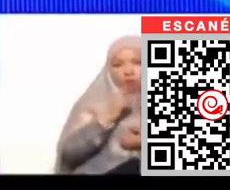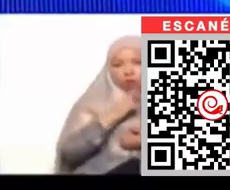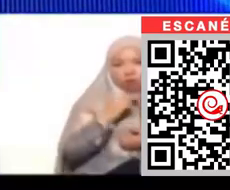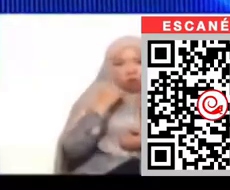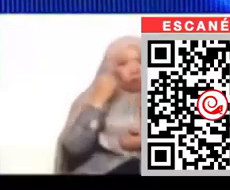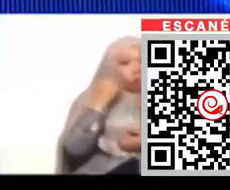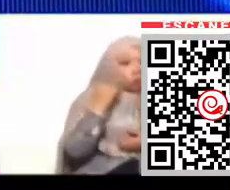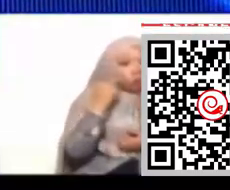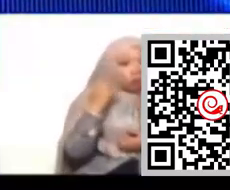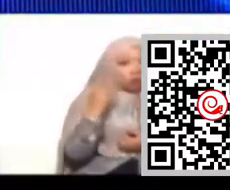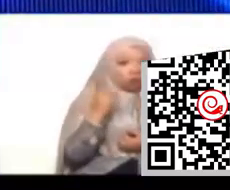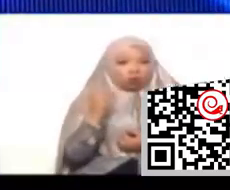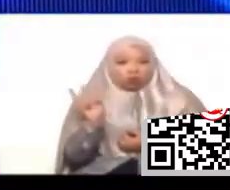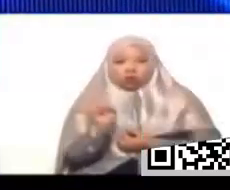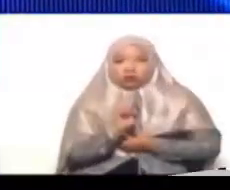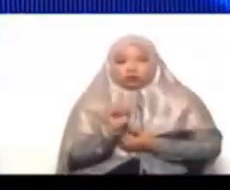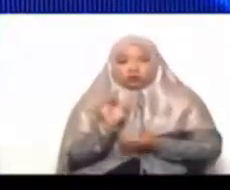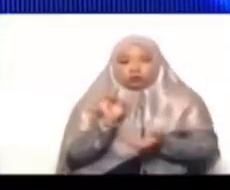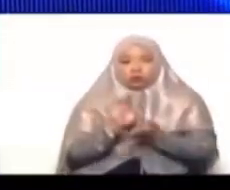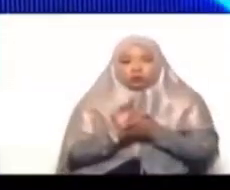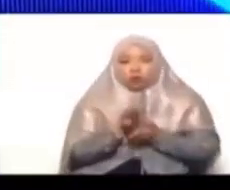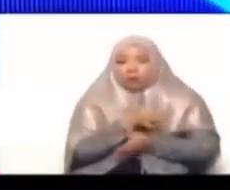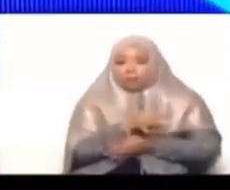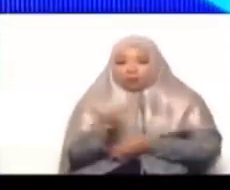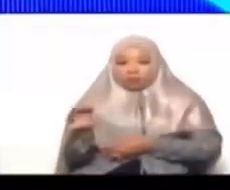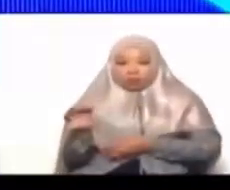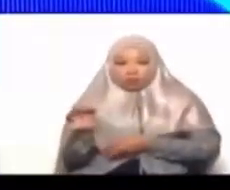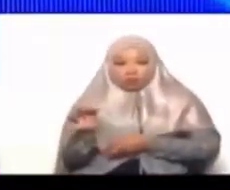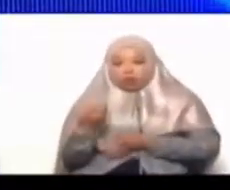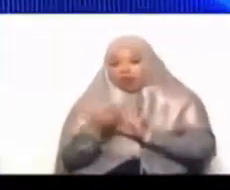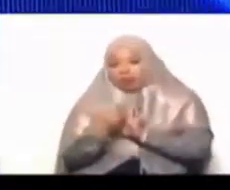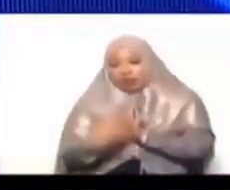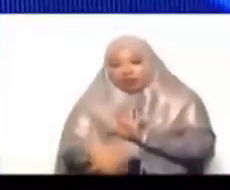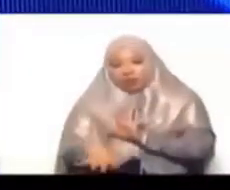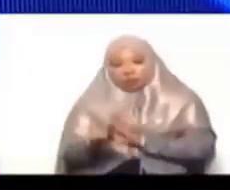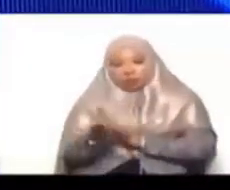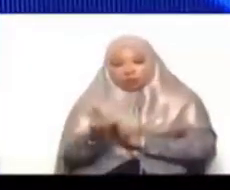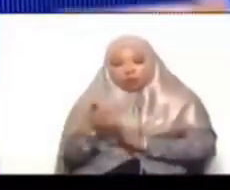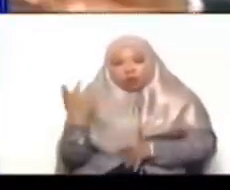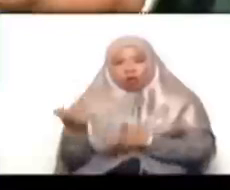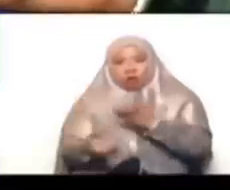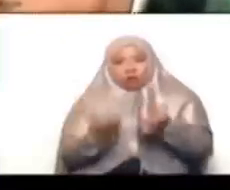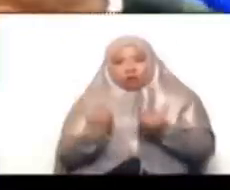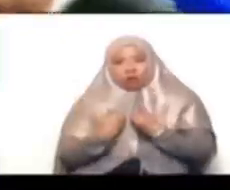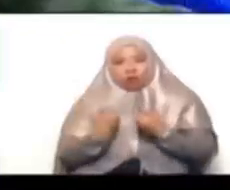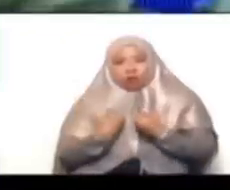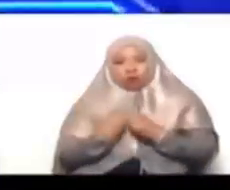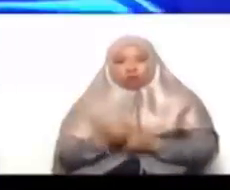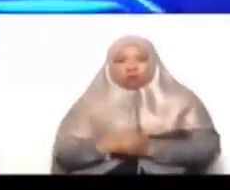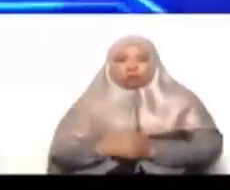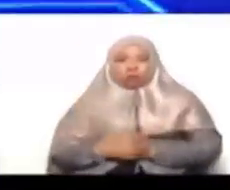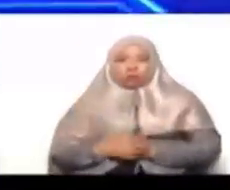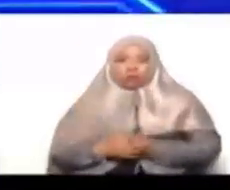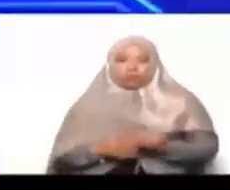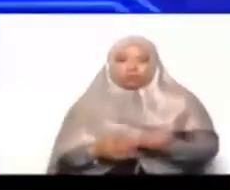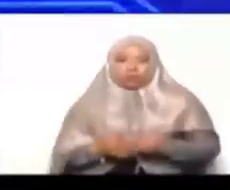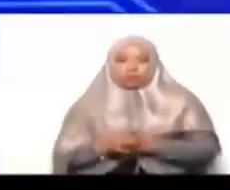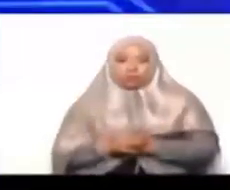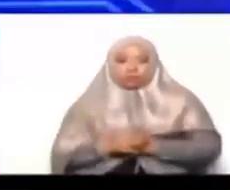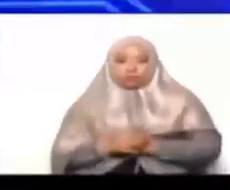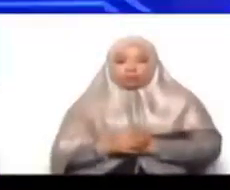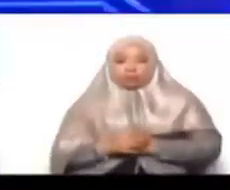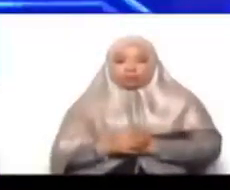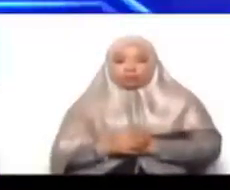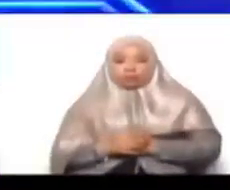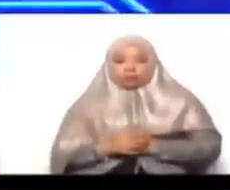color de piel que tenemos todos los venezolanos, ellos tenían perfectamente derecho de quemarlo vivo, de asesinarlo. ¿Qué dice Madeleine? ¿Qué quiere decir algo? Sí, y además de eso,